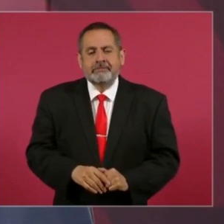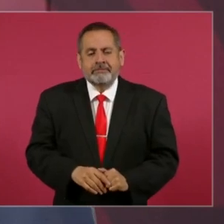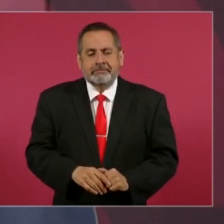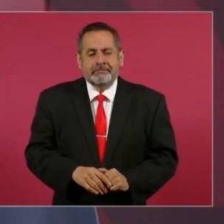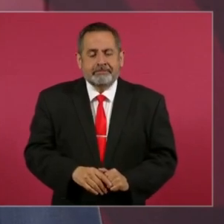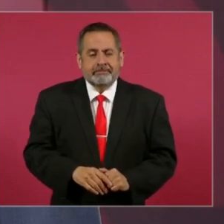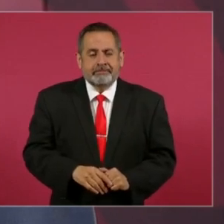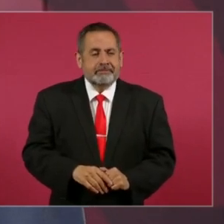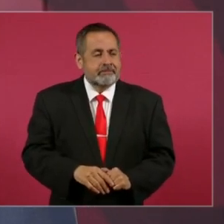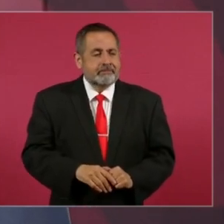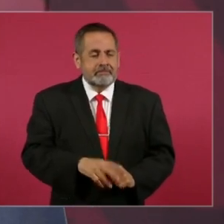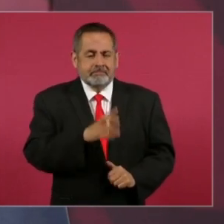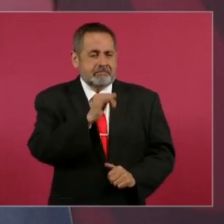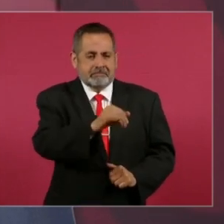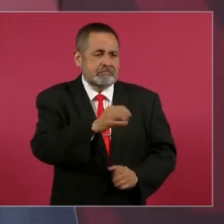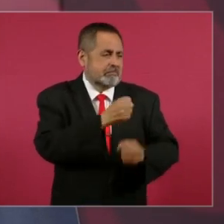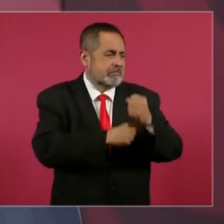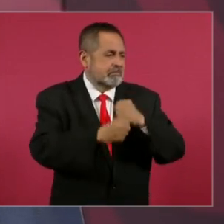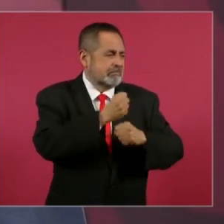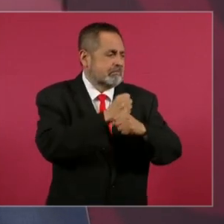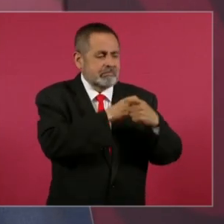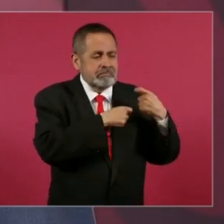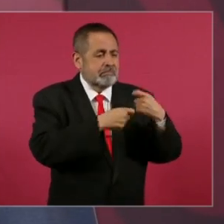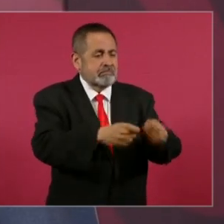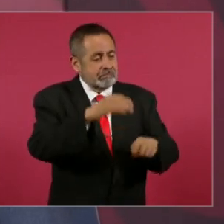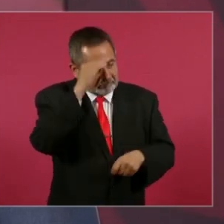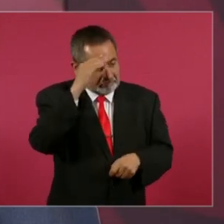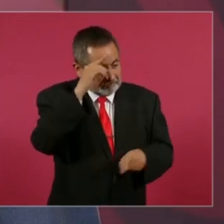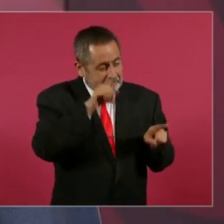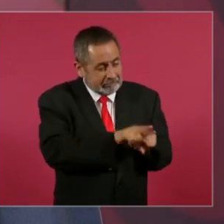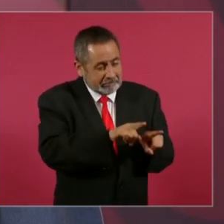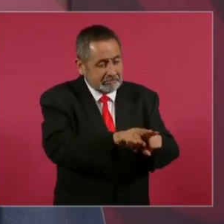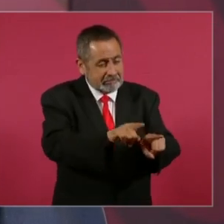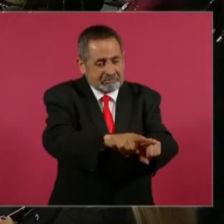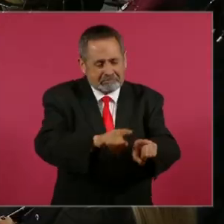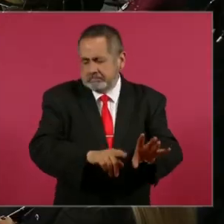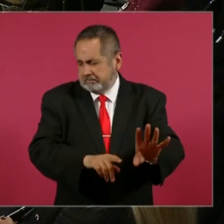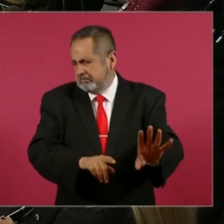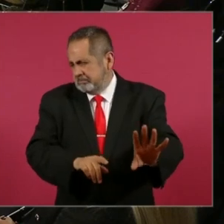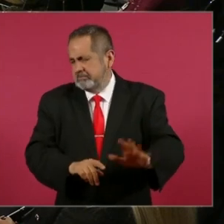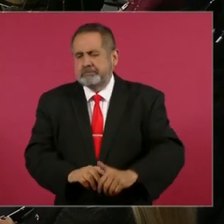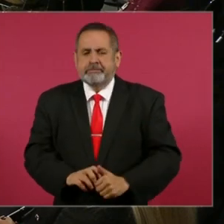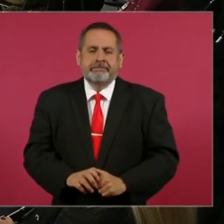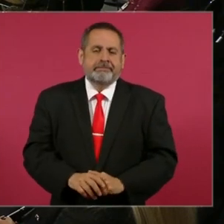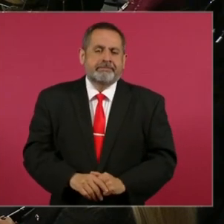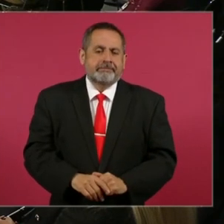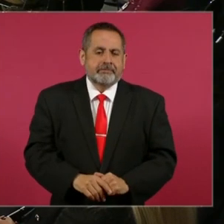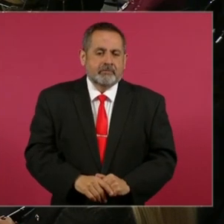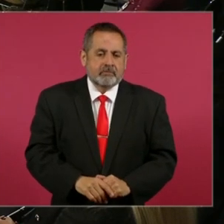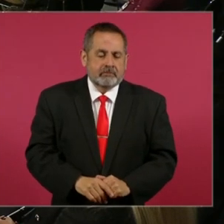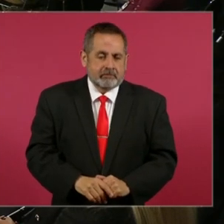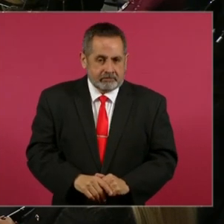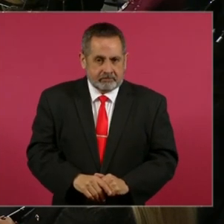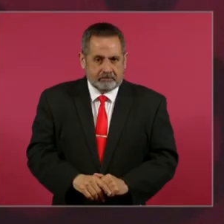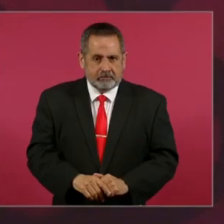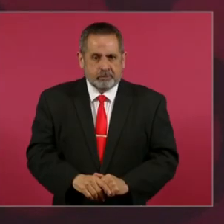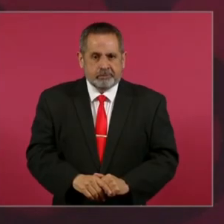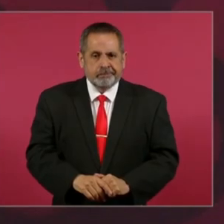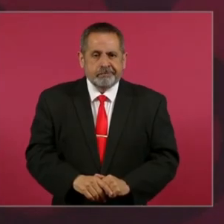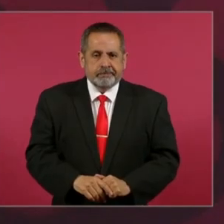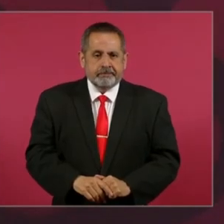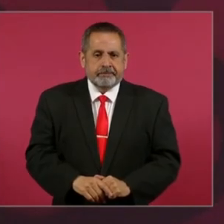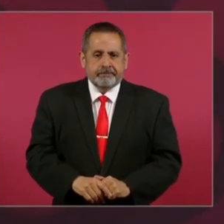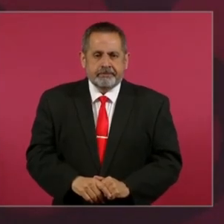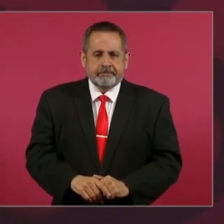que viene de lejos, y Pues